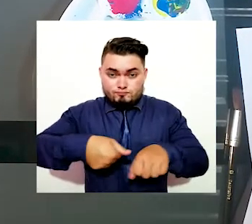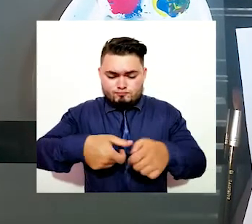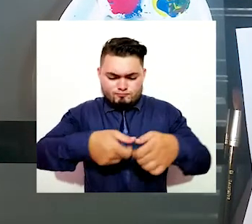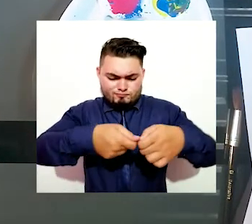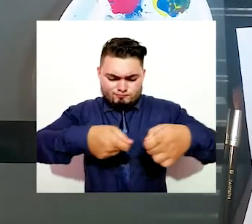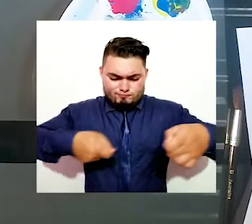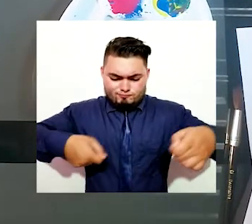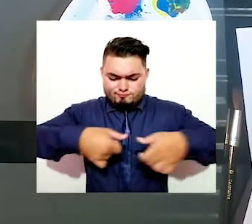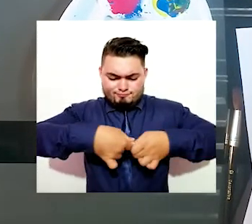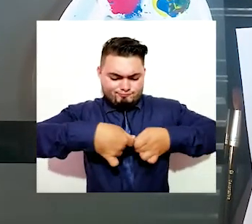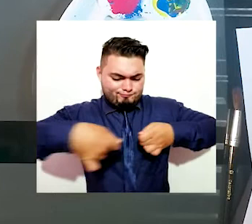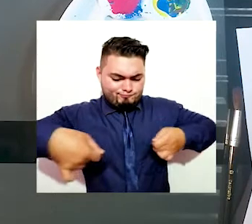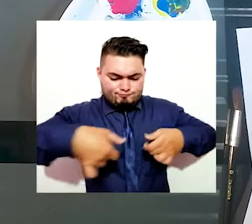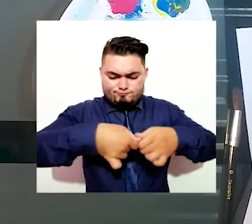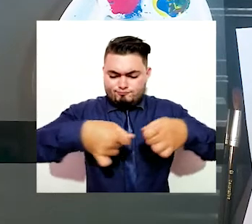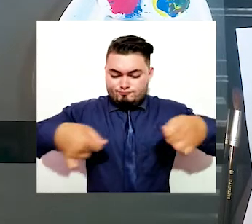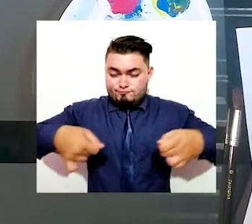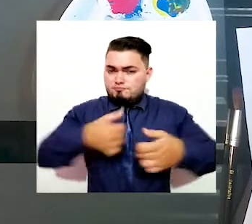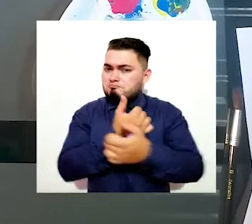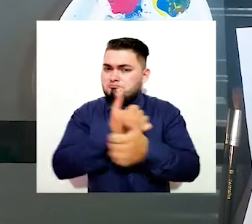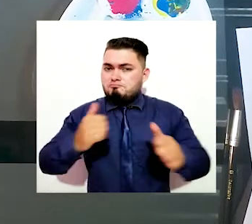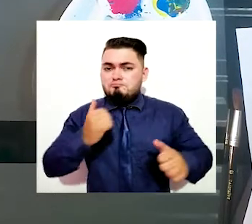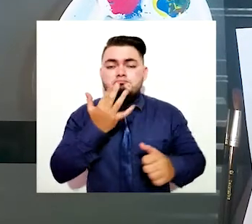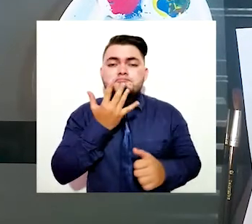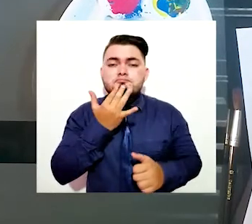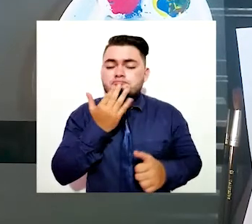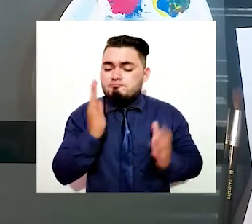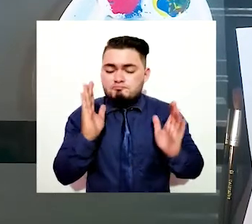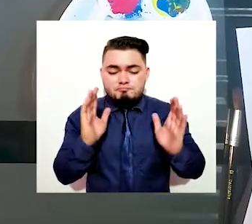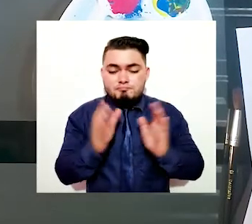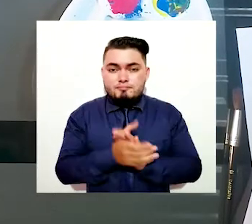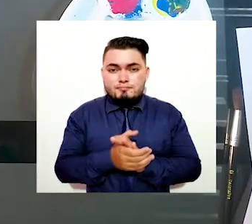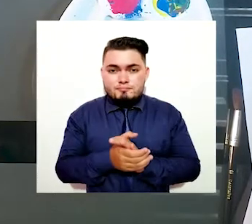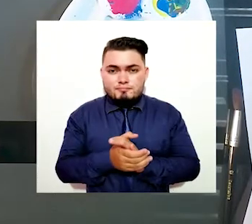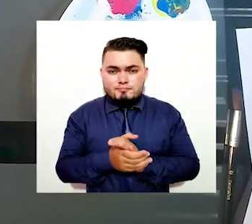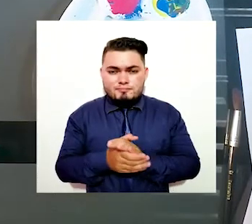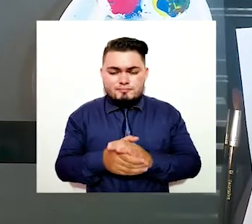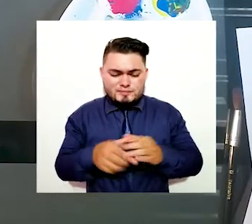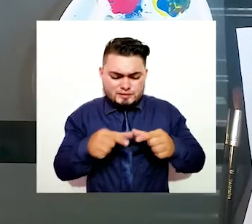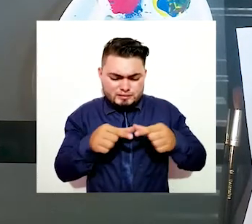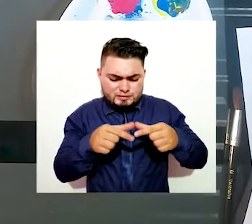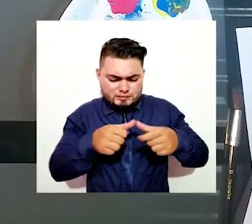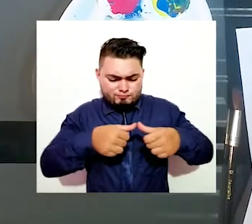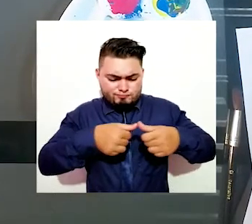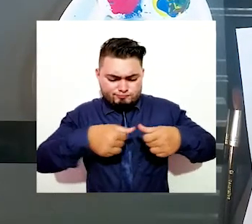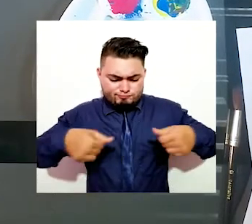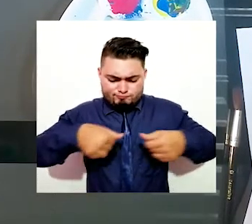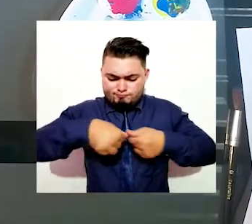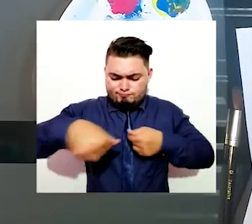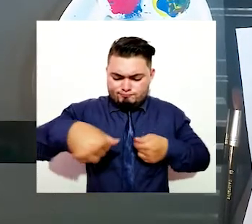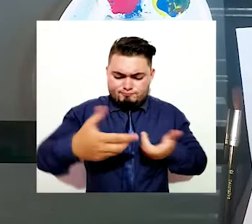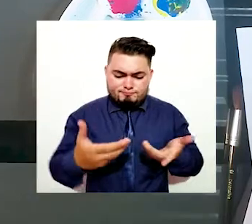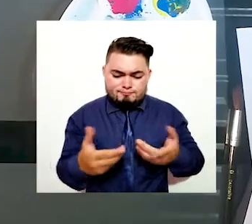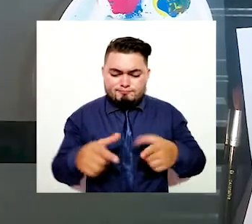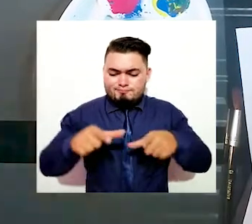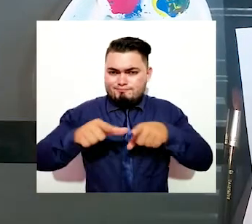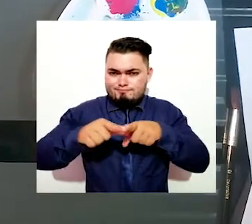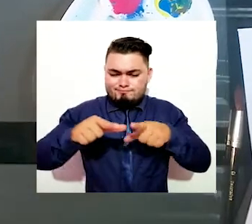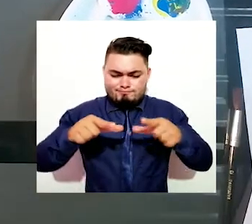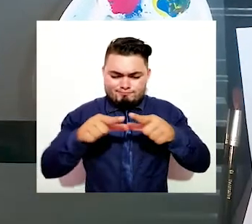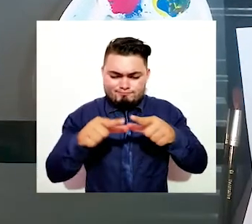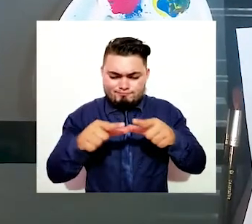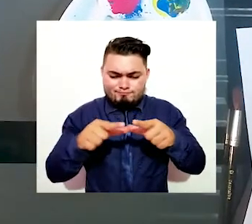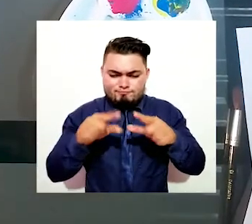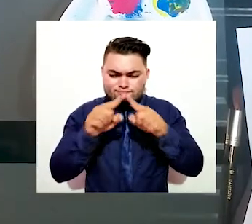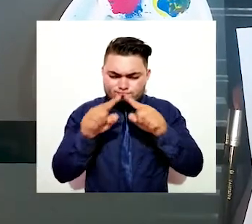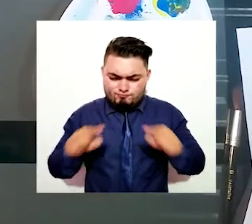de cualquier color, siempre y cuando sea delgado, y vamos a hacer triángulos antes de ir pintando cada uno de